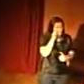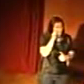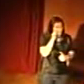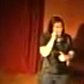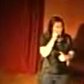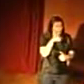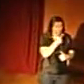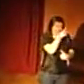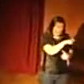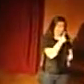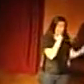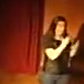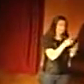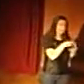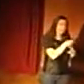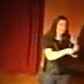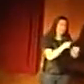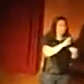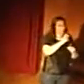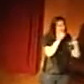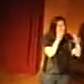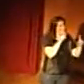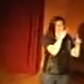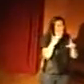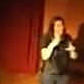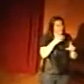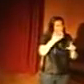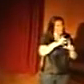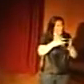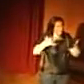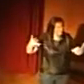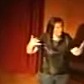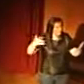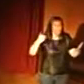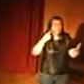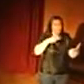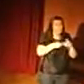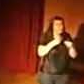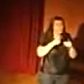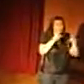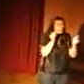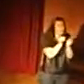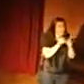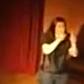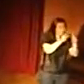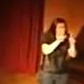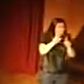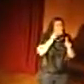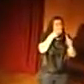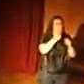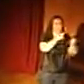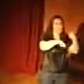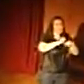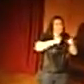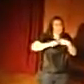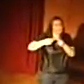artista hace otras obras de de de alguna más envergadura pero hace este tipo de Pequeños cuadritos para vender al